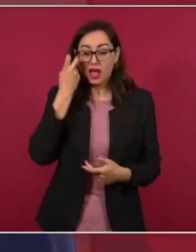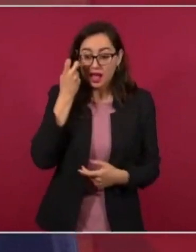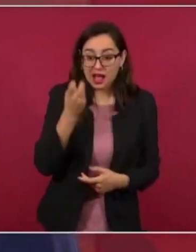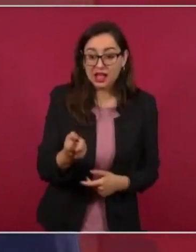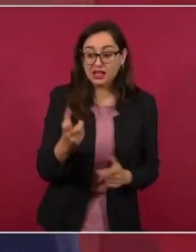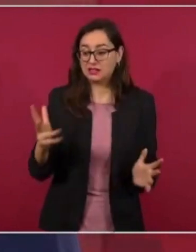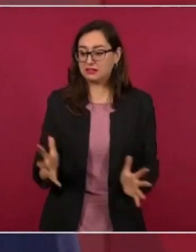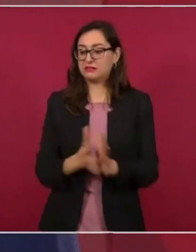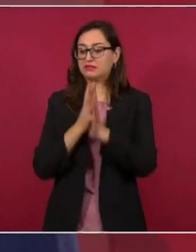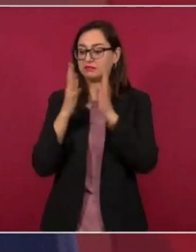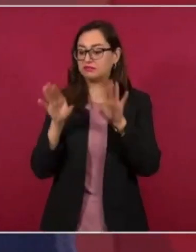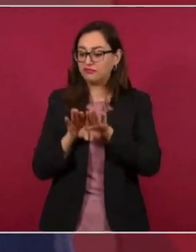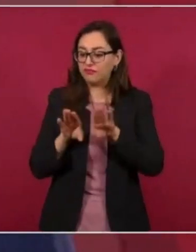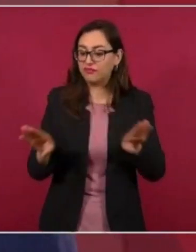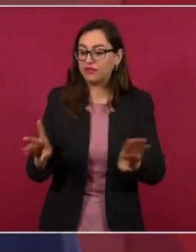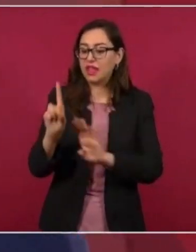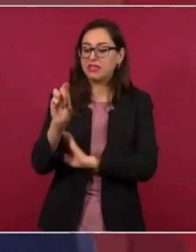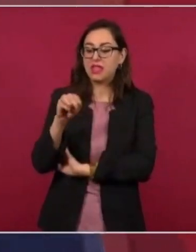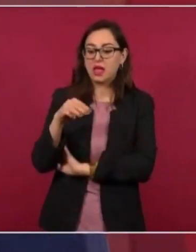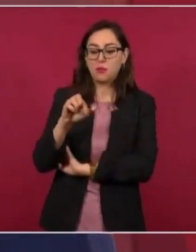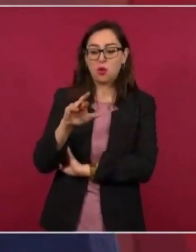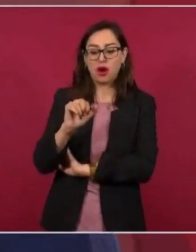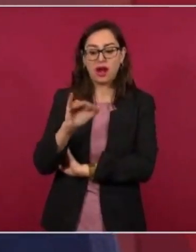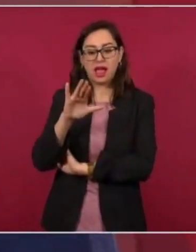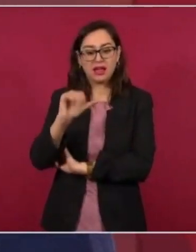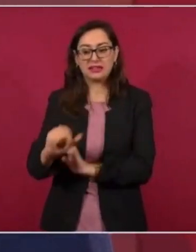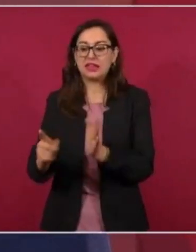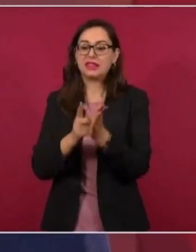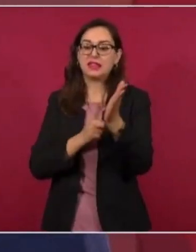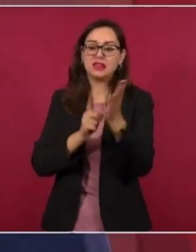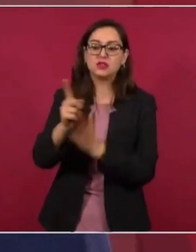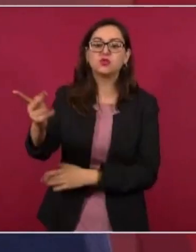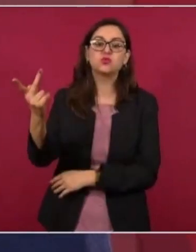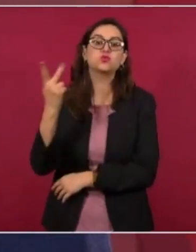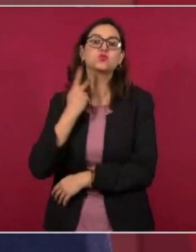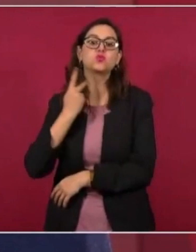Esa es la esencia de los derechos políticos.